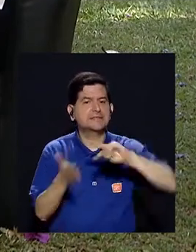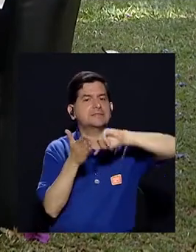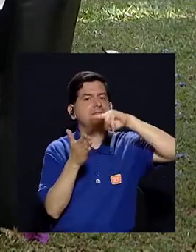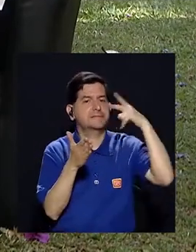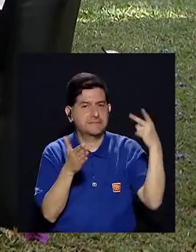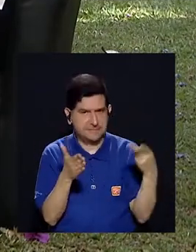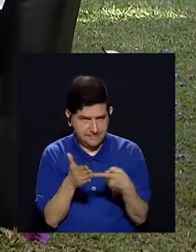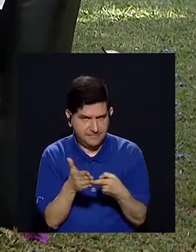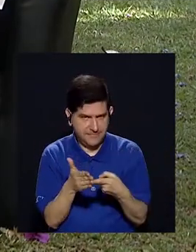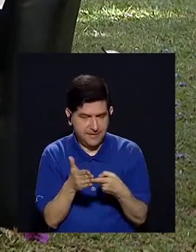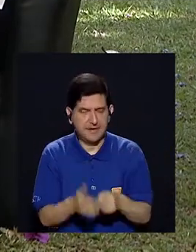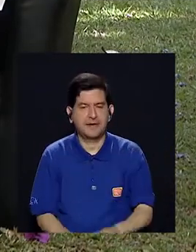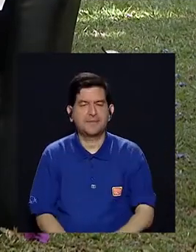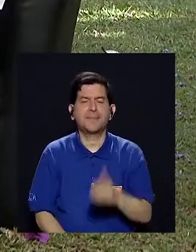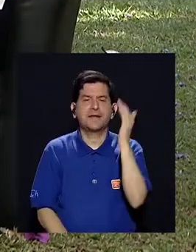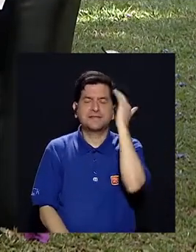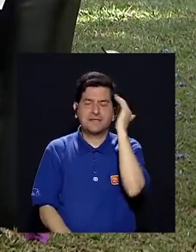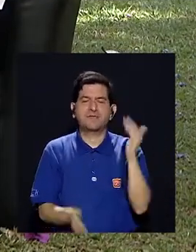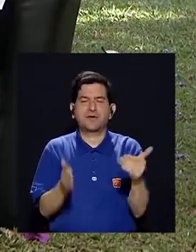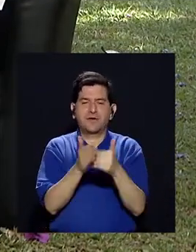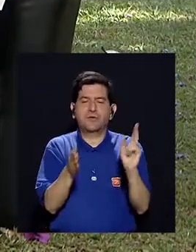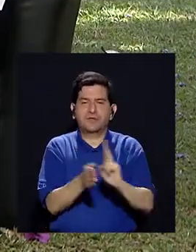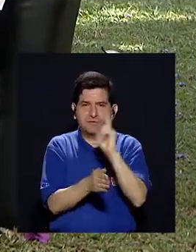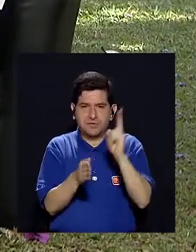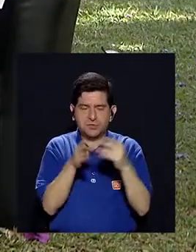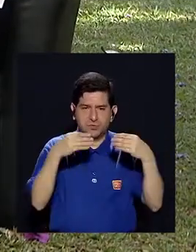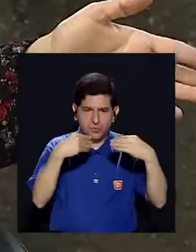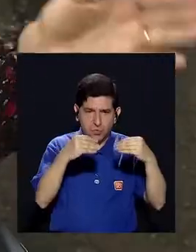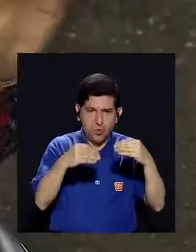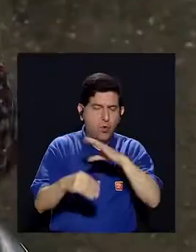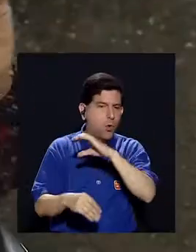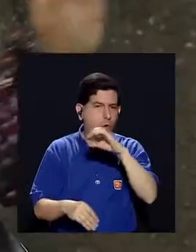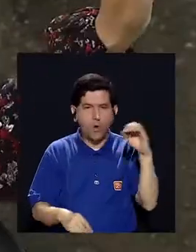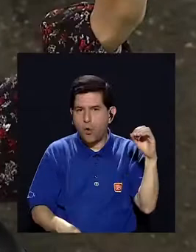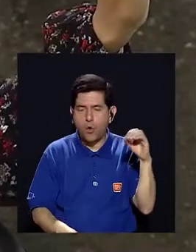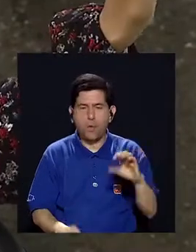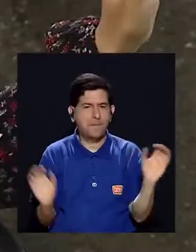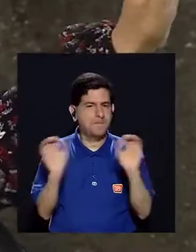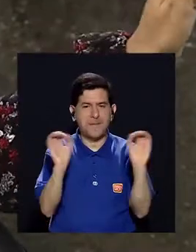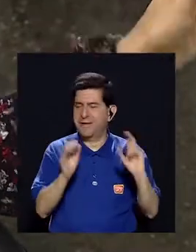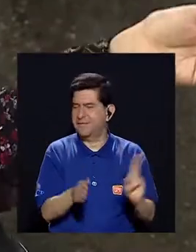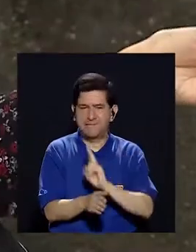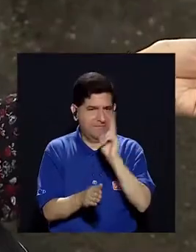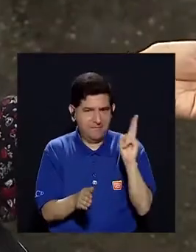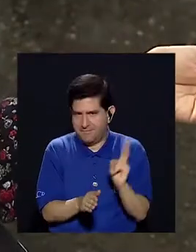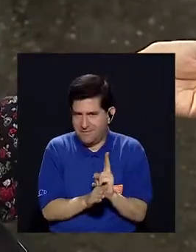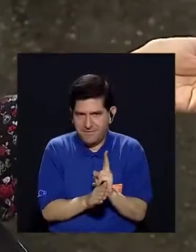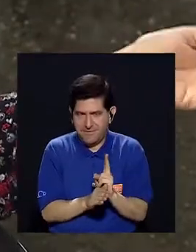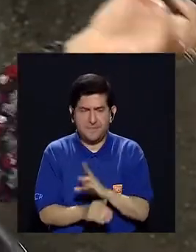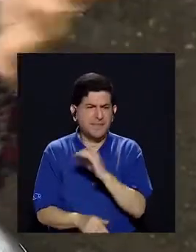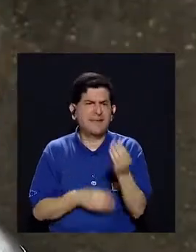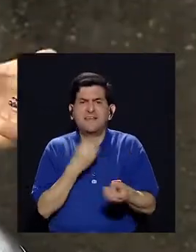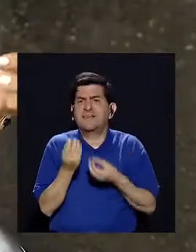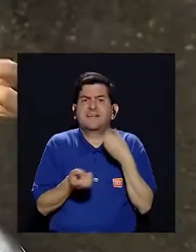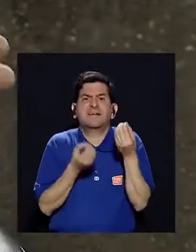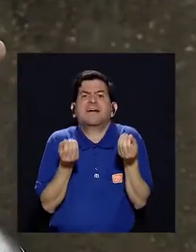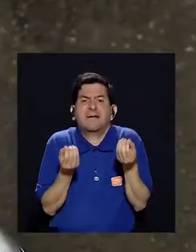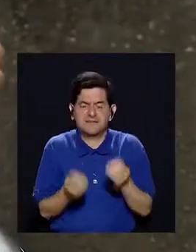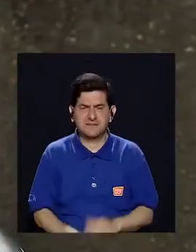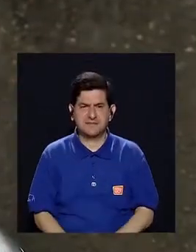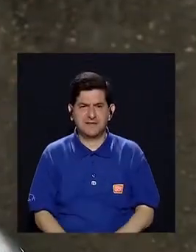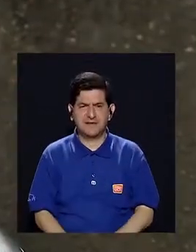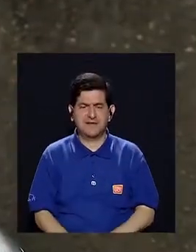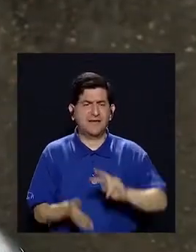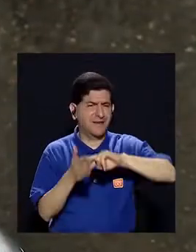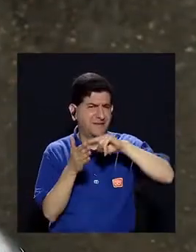ver con saber reutilizar el plástico o del todo no utilizarlo, ¿verdad? ¿Y qué hacemos